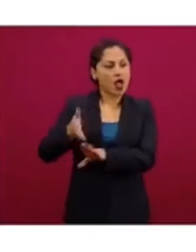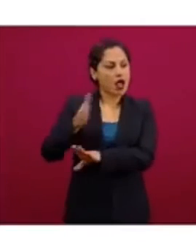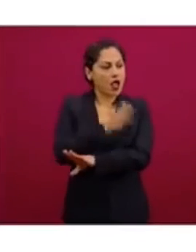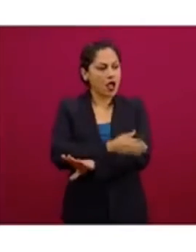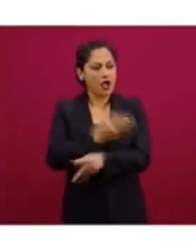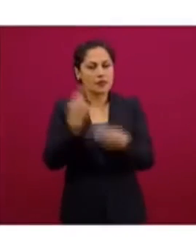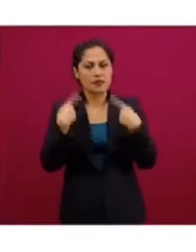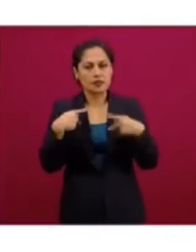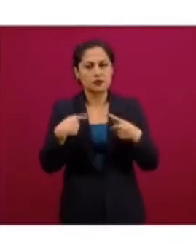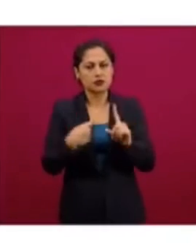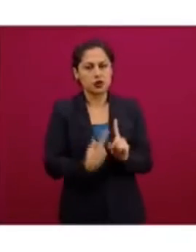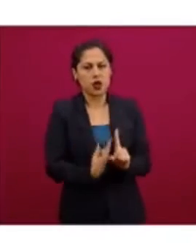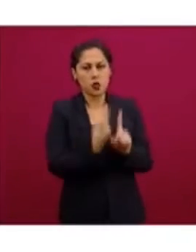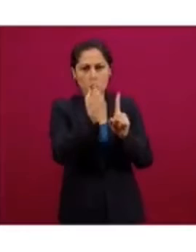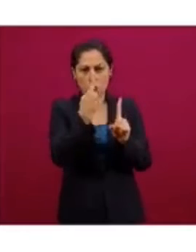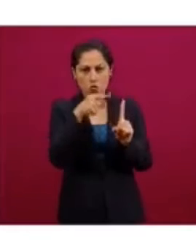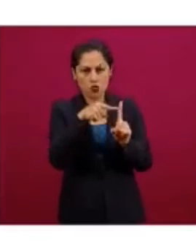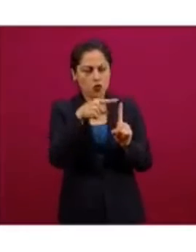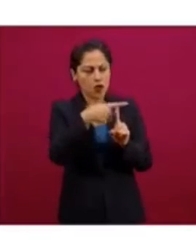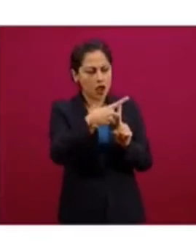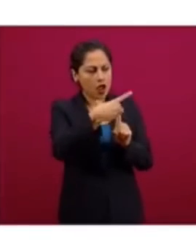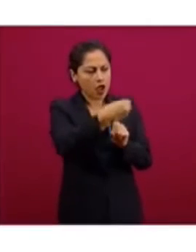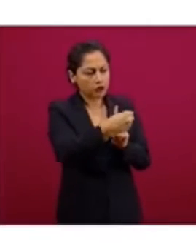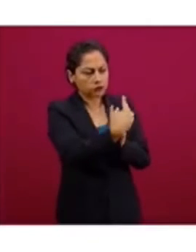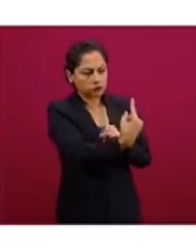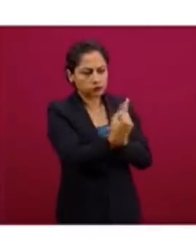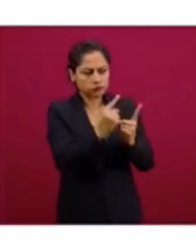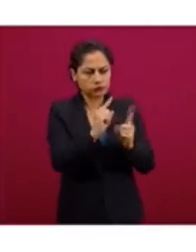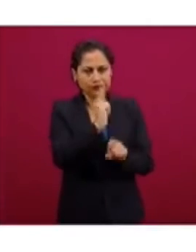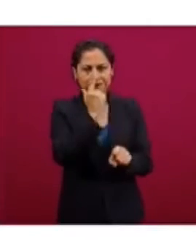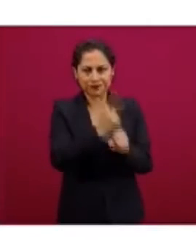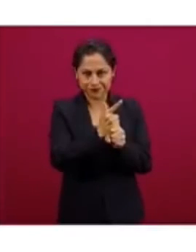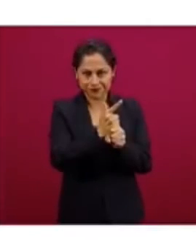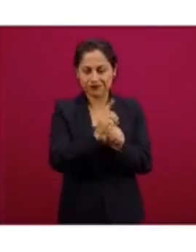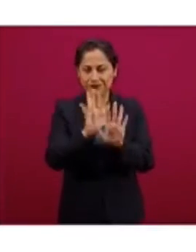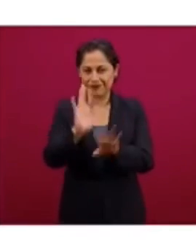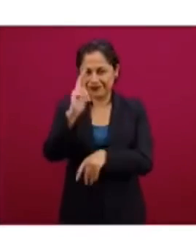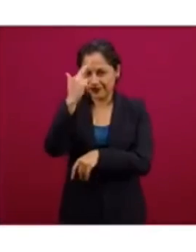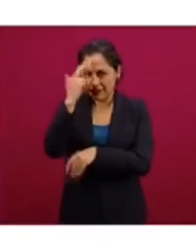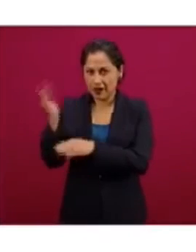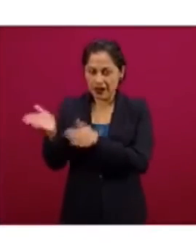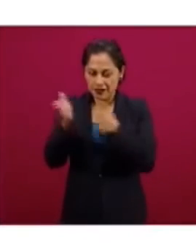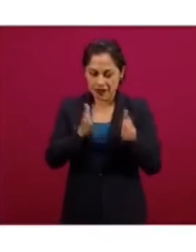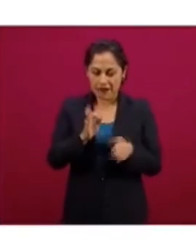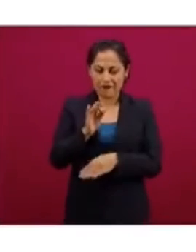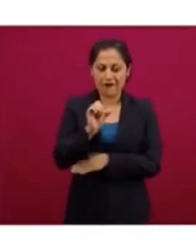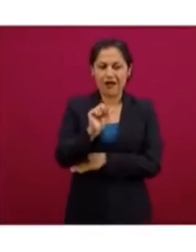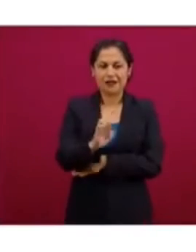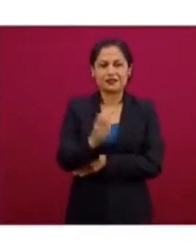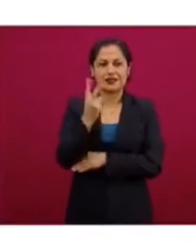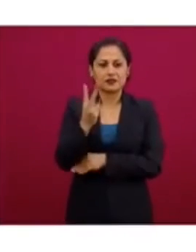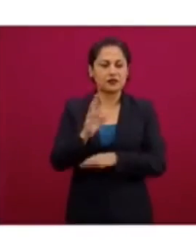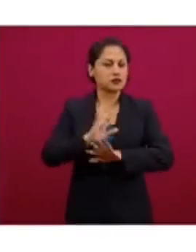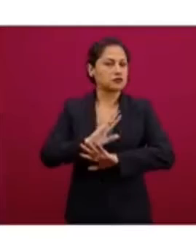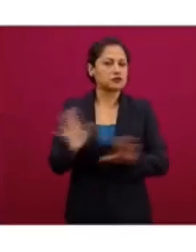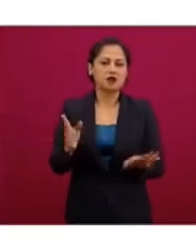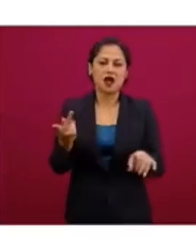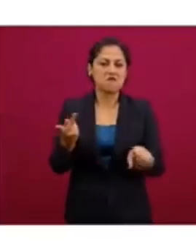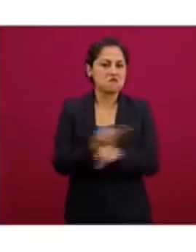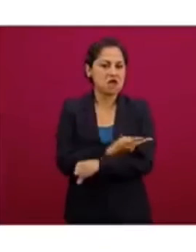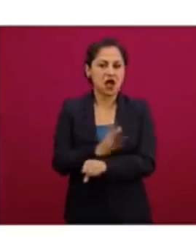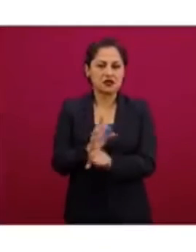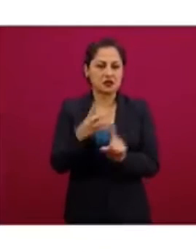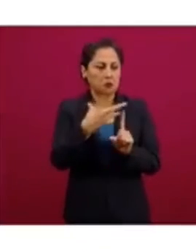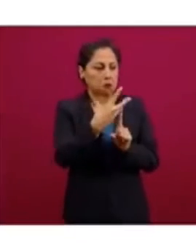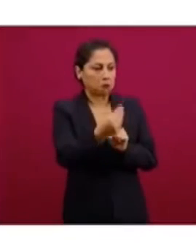creo que 3 factores muy importantes en la vida hay, factores que no cambian y que siempre permanecen. El amor, la fe